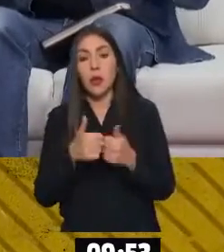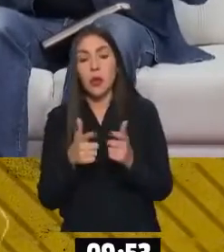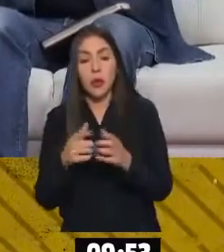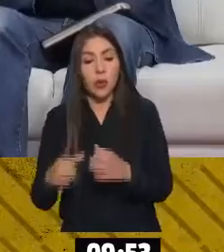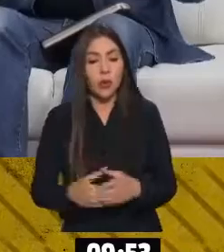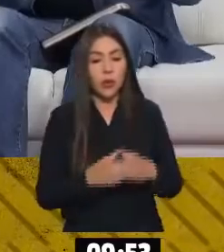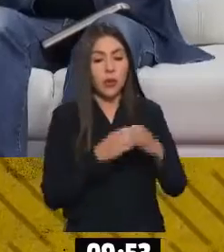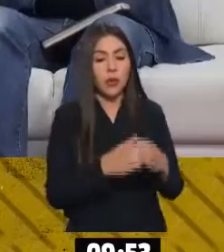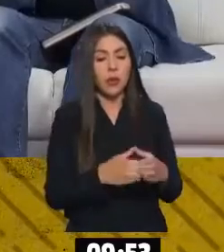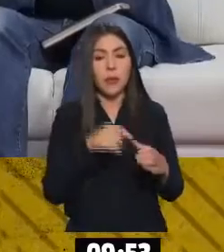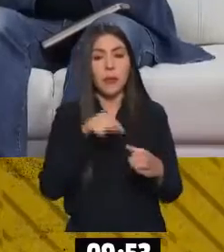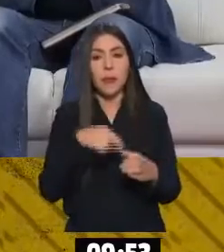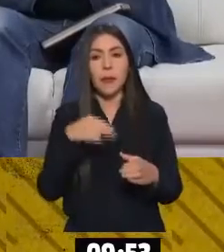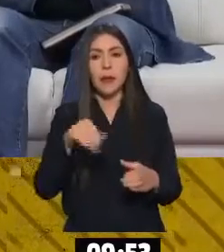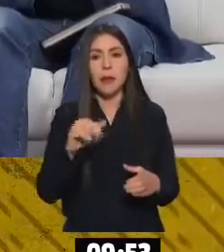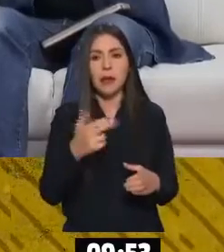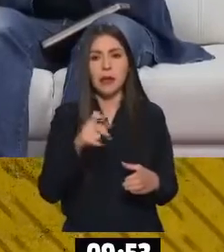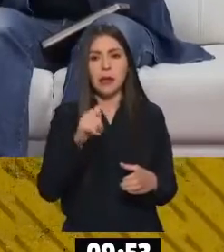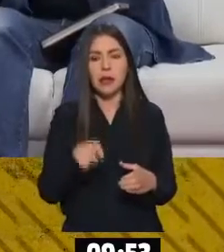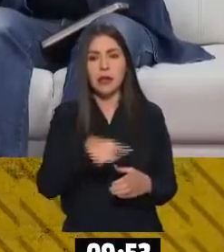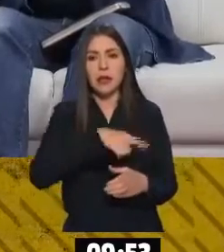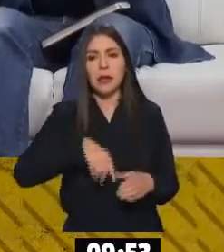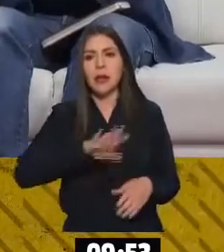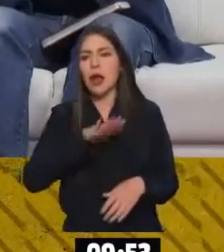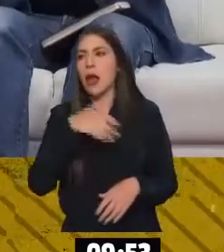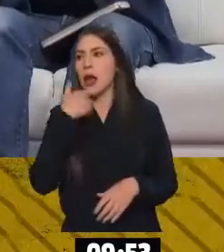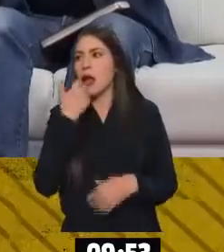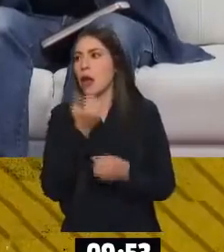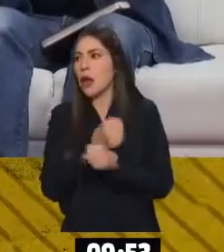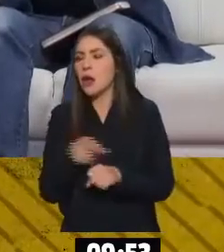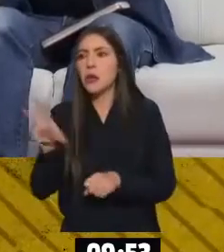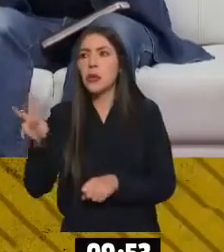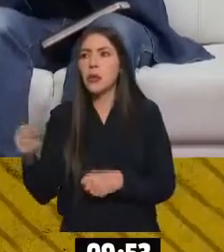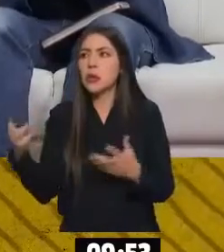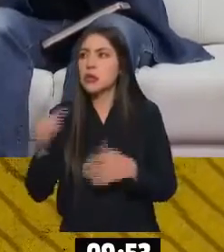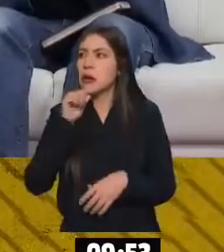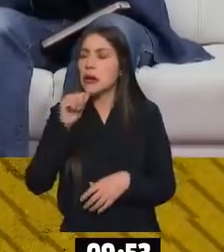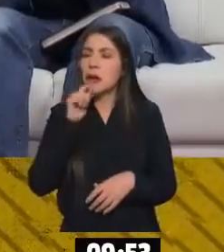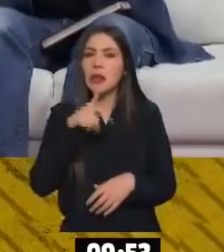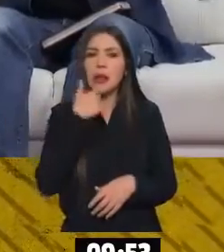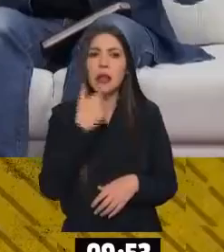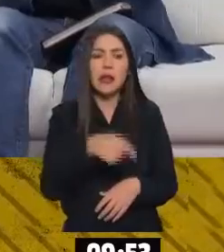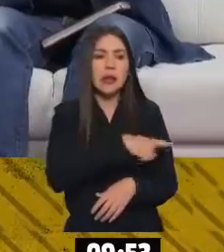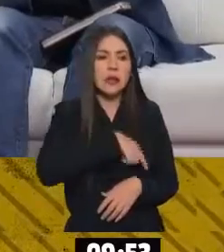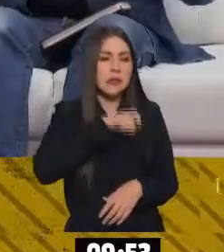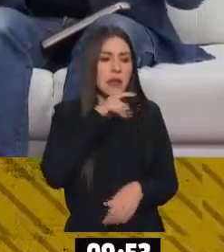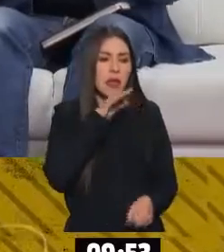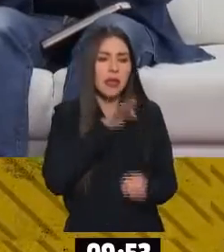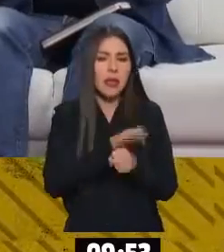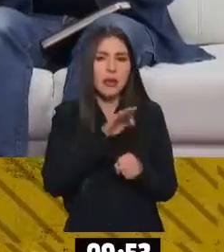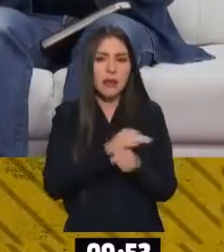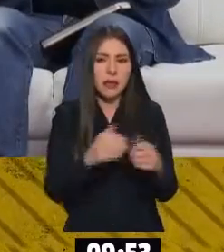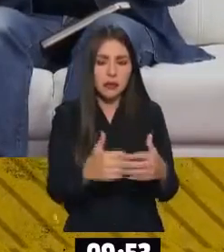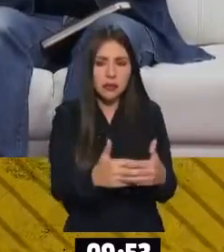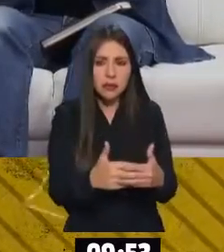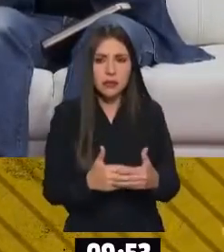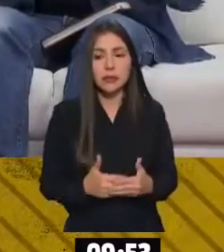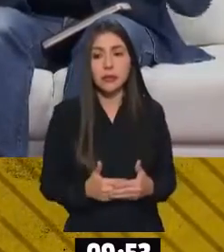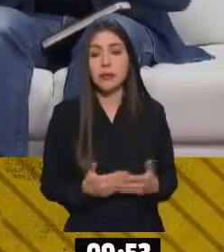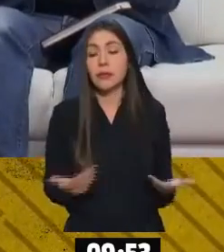un ejercicio de autodefensa. Obviamente esto es una realidad muy compleja, ¿no?